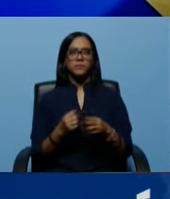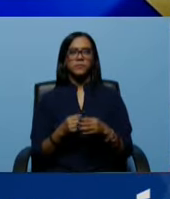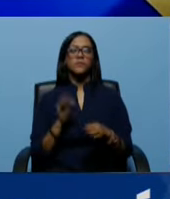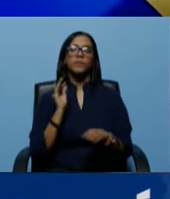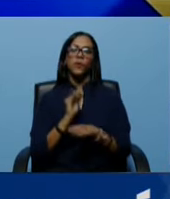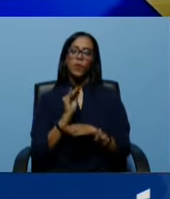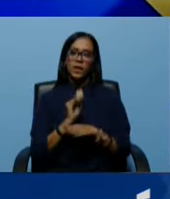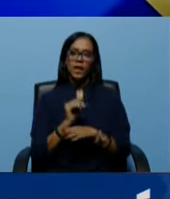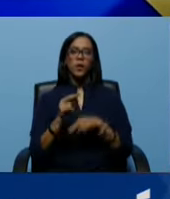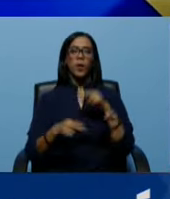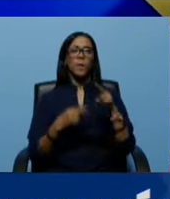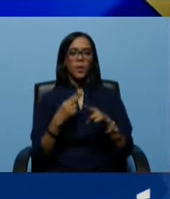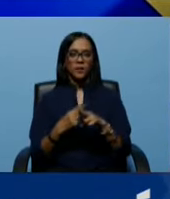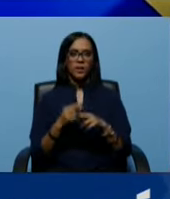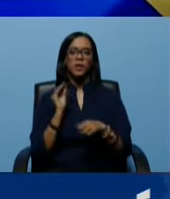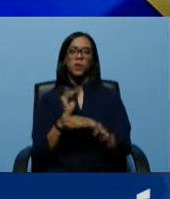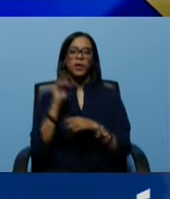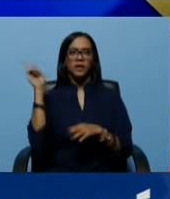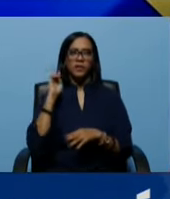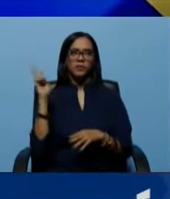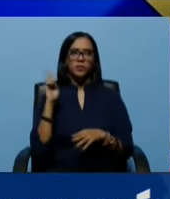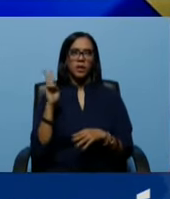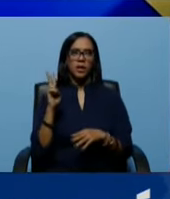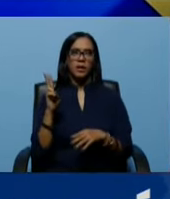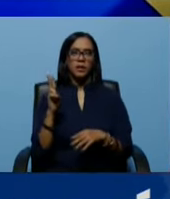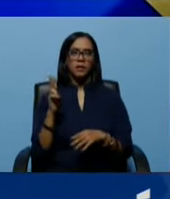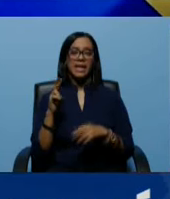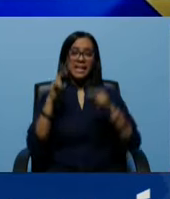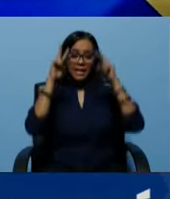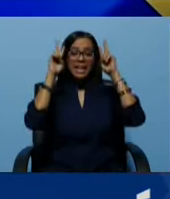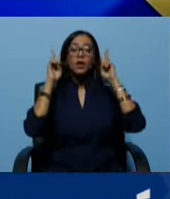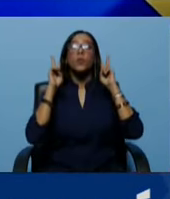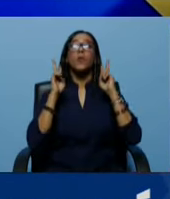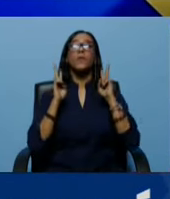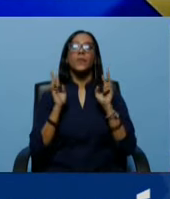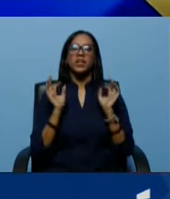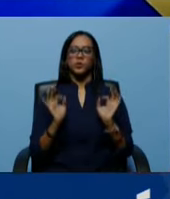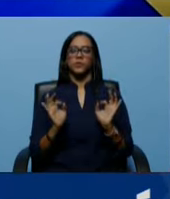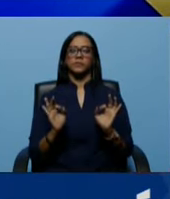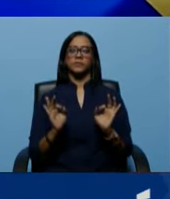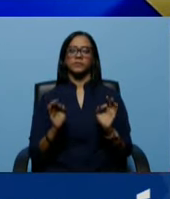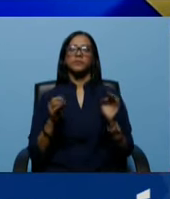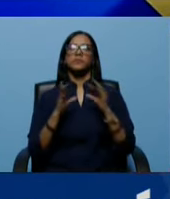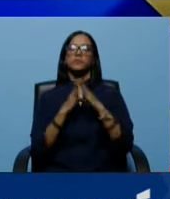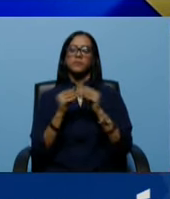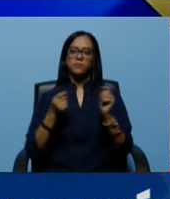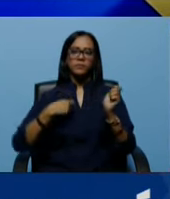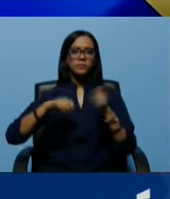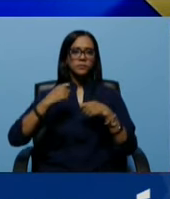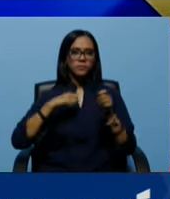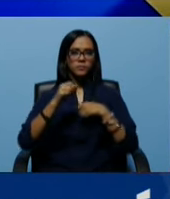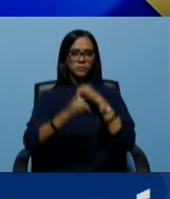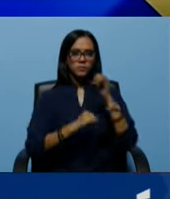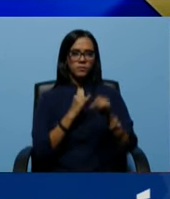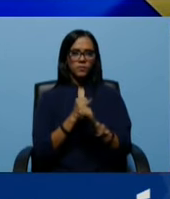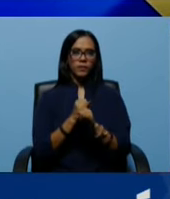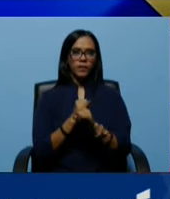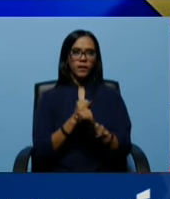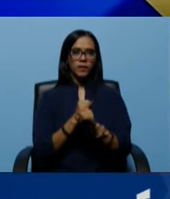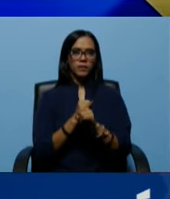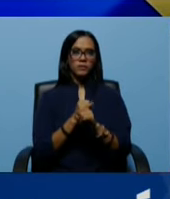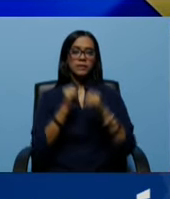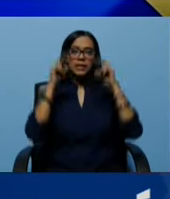Cuidar los puertos y cuidar a Venezuela. En la pulcritud de todo lo que se exporta y en